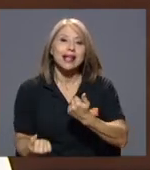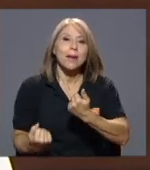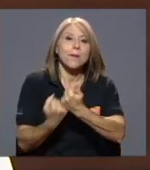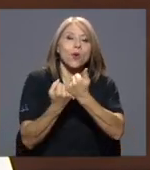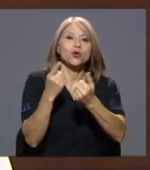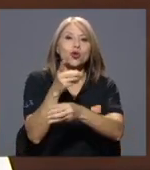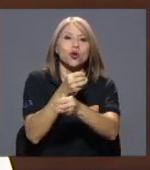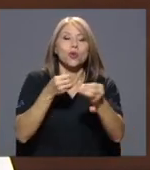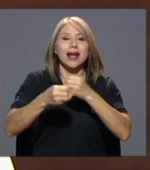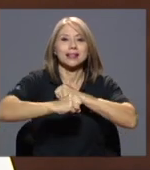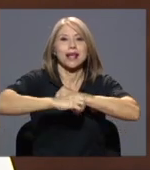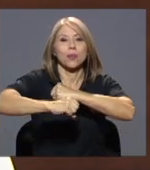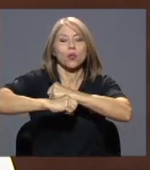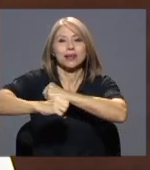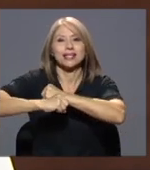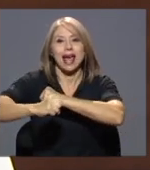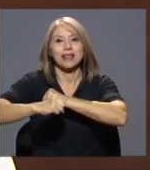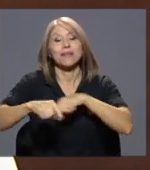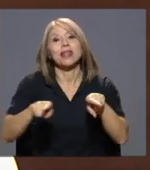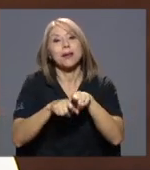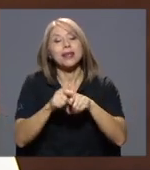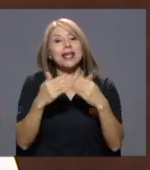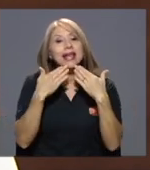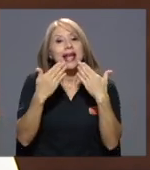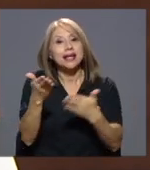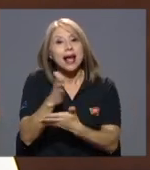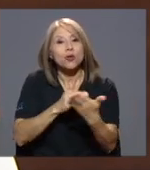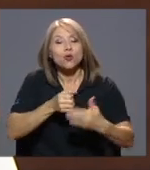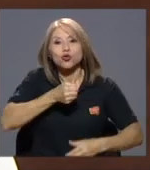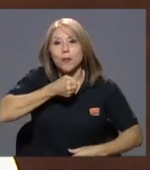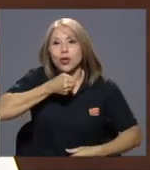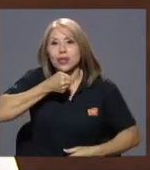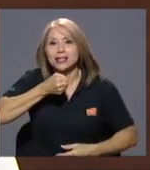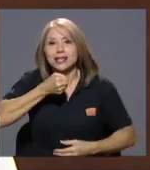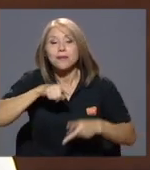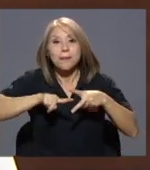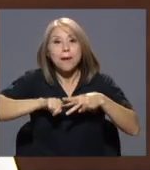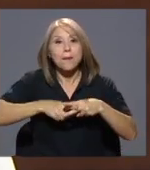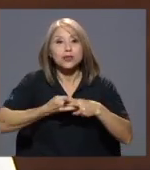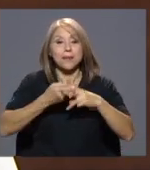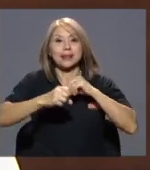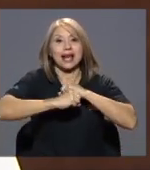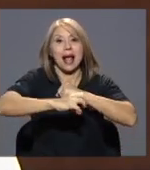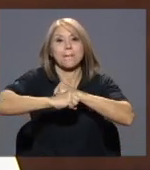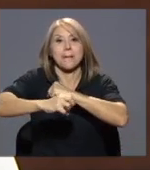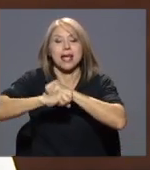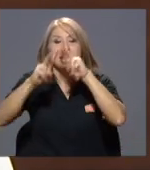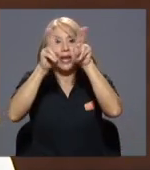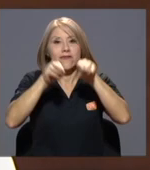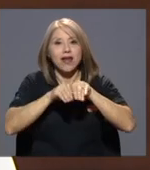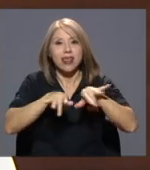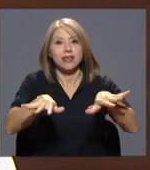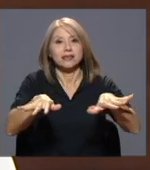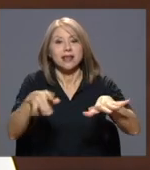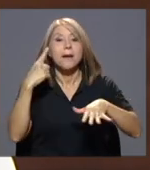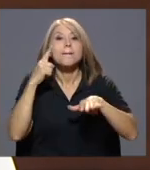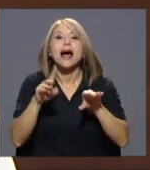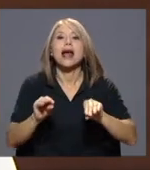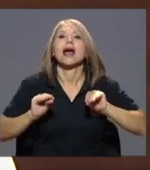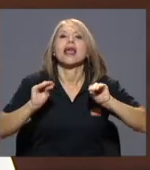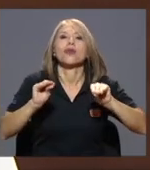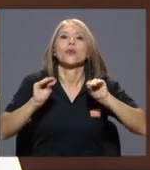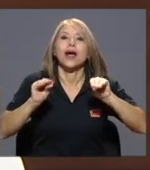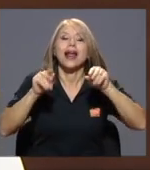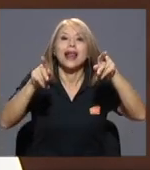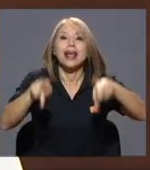agencia de publicidad y algunos periodistas, vamos a empezar una campaña en redes para educar a la gente, ya usted lo dijo, porque las